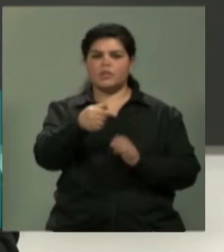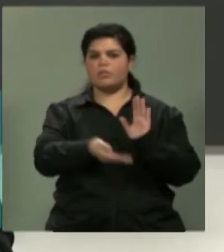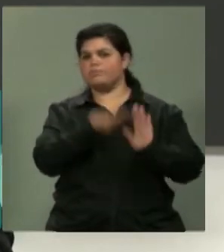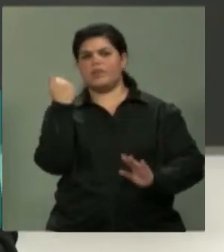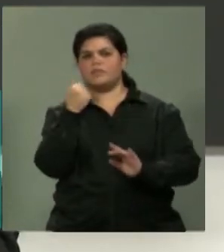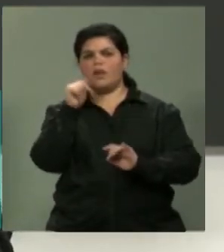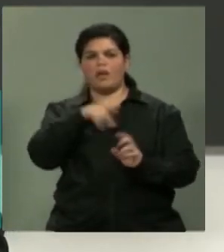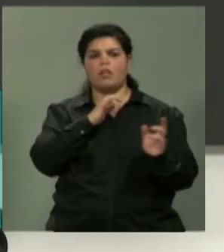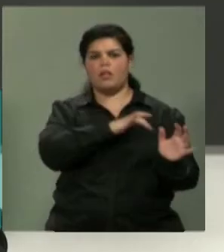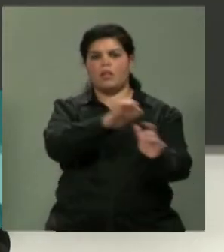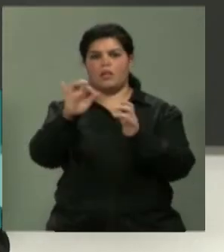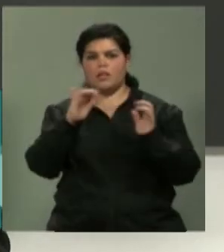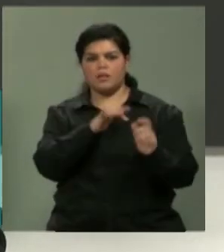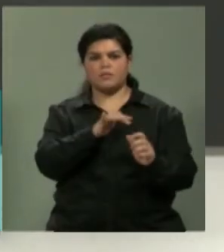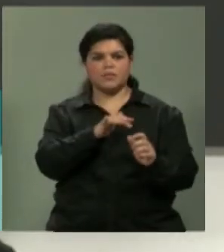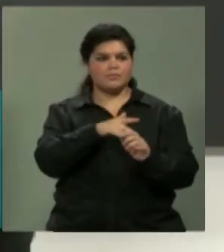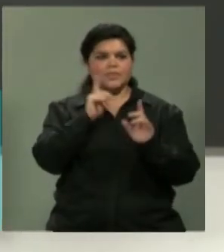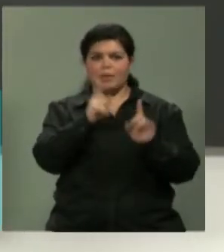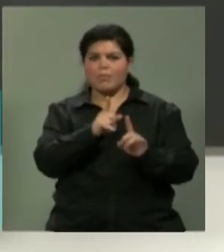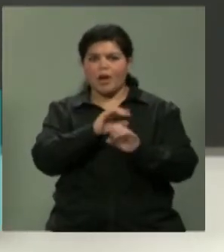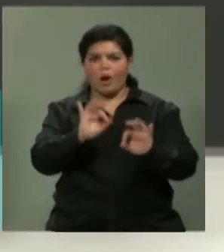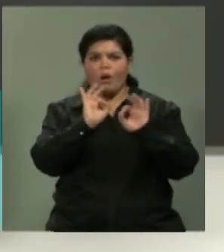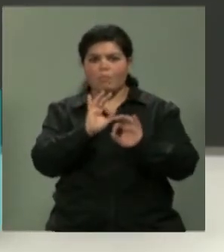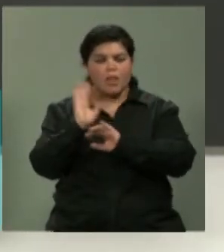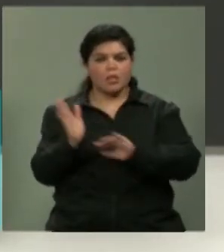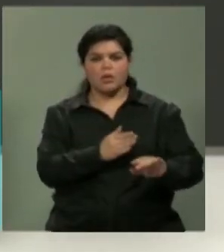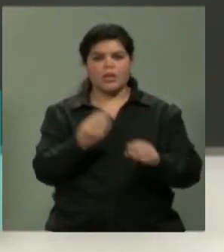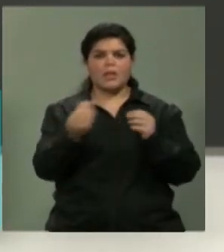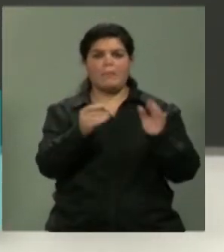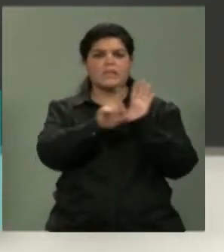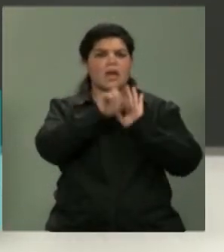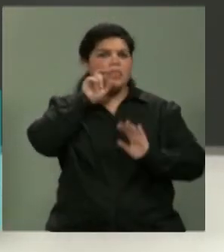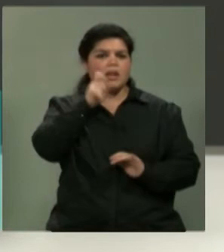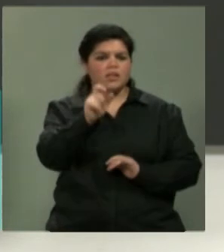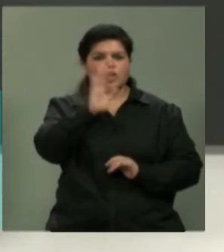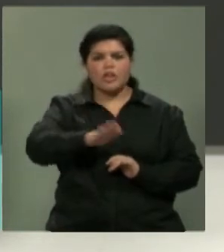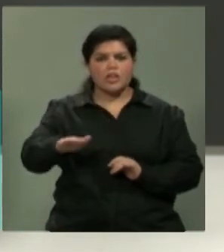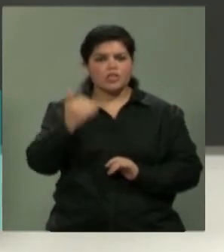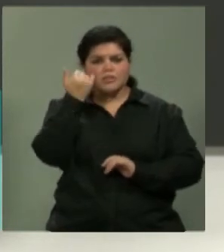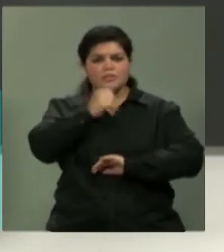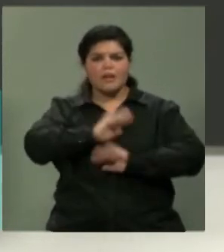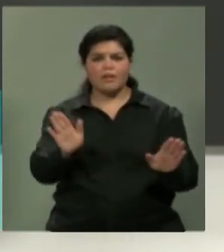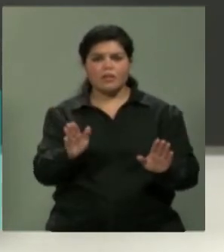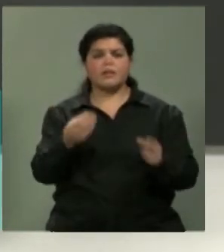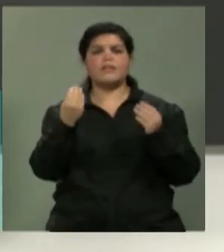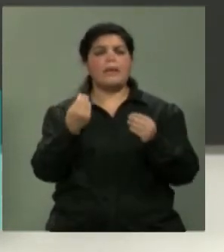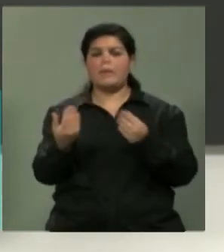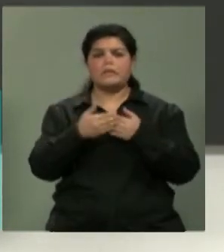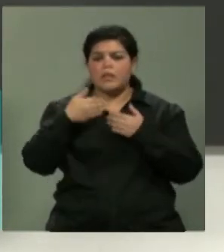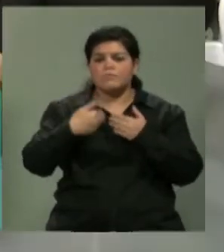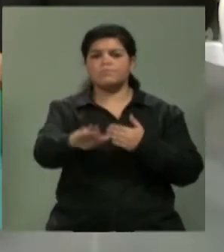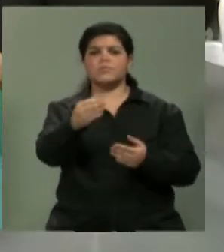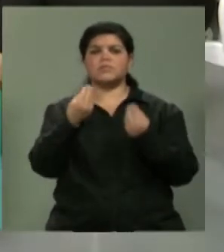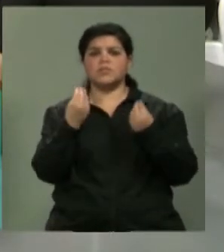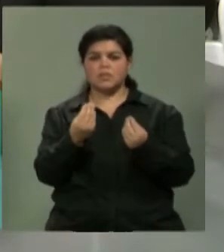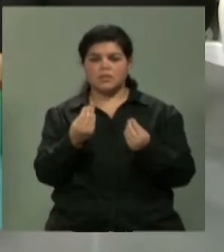de la discusión, ¿no? Que era lo que les decía yo recién. Bueno, ¿qué se va a hacer una vez que ya está el delito? Que ya se cometió. ¿Por